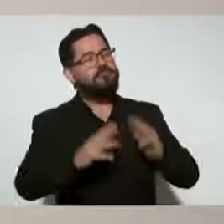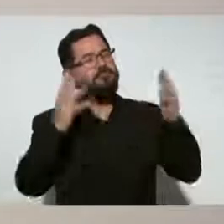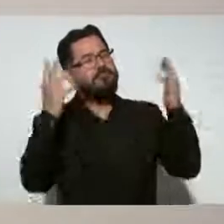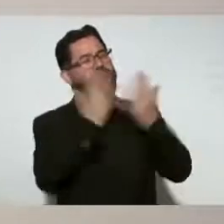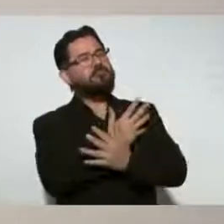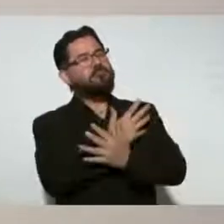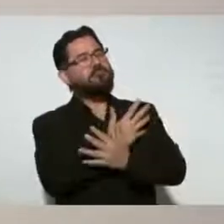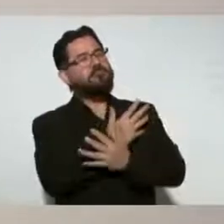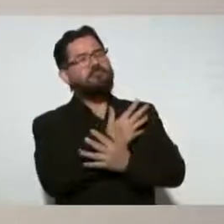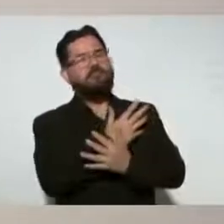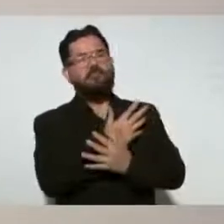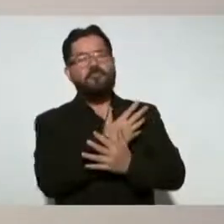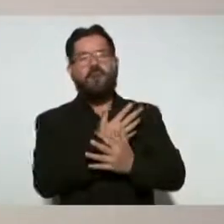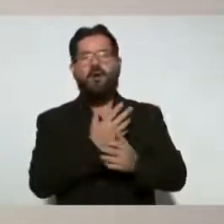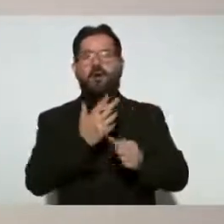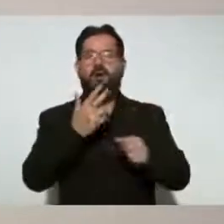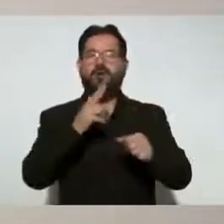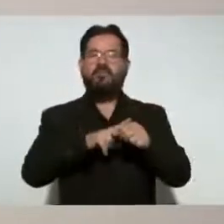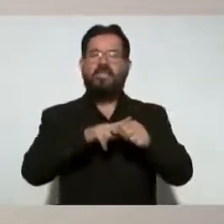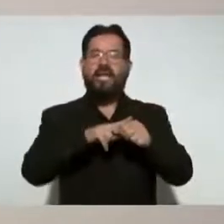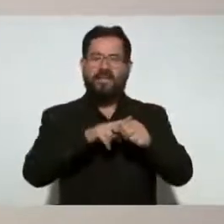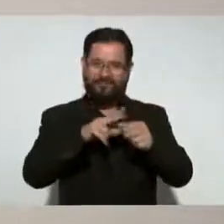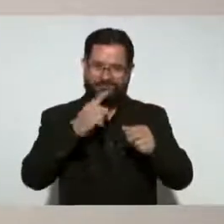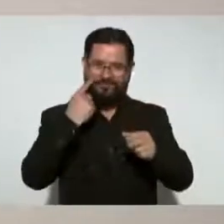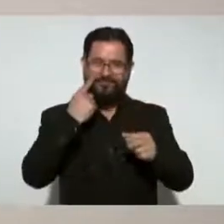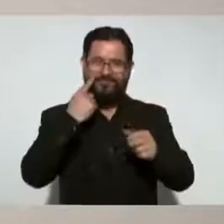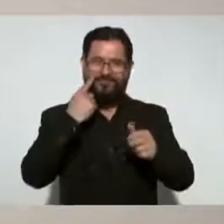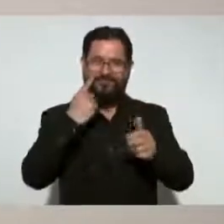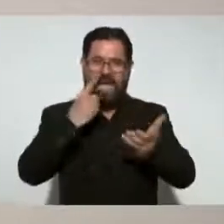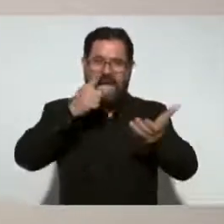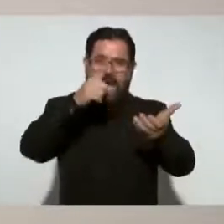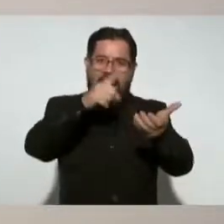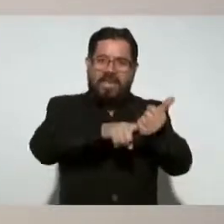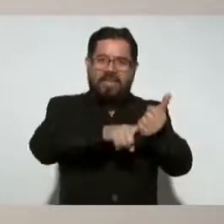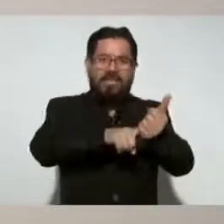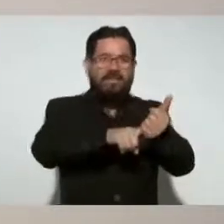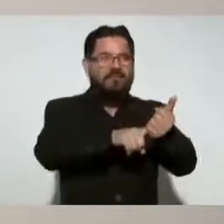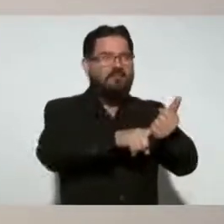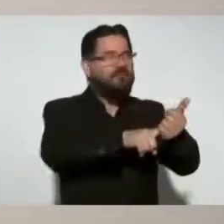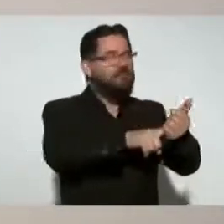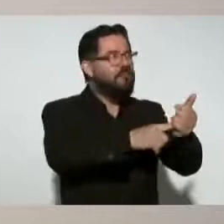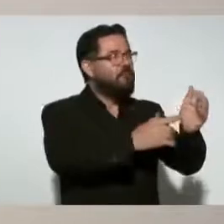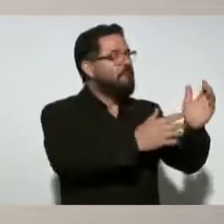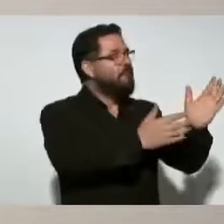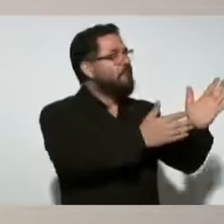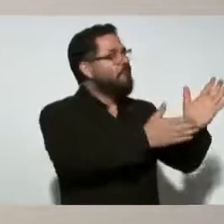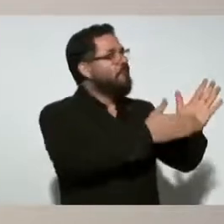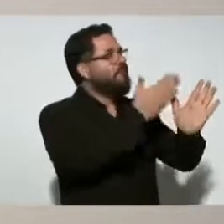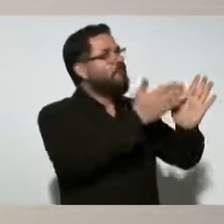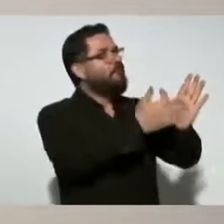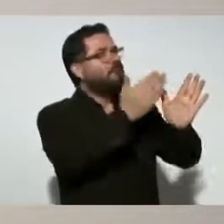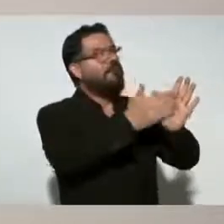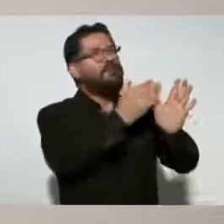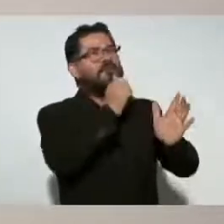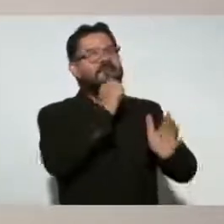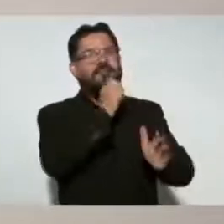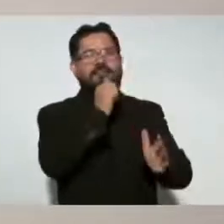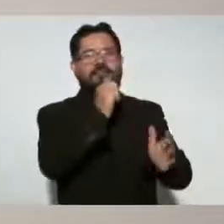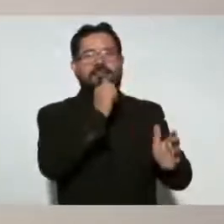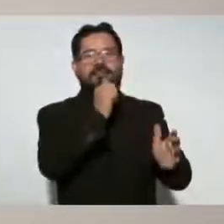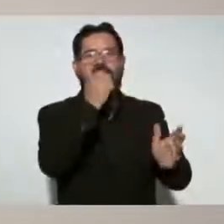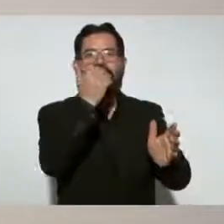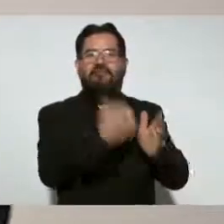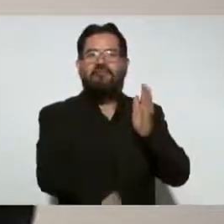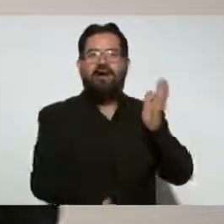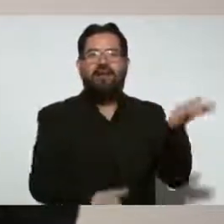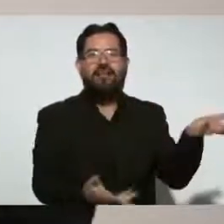que adentro estaba inconcluso, en obra negra, y que